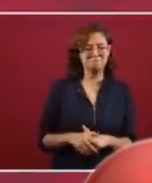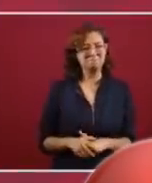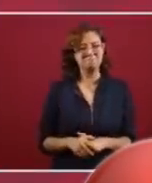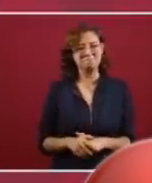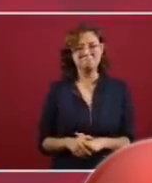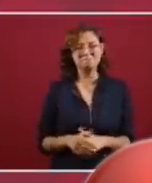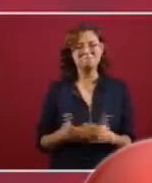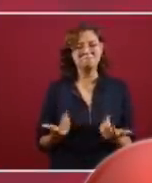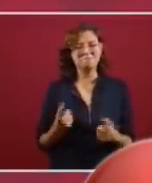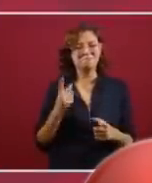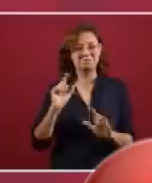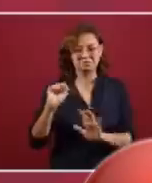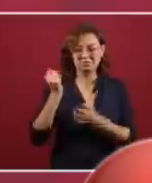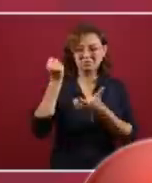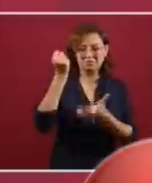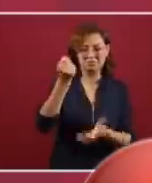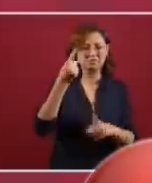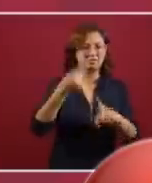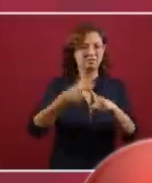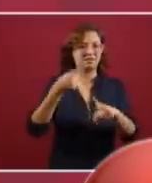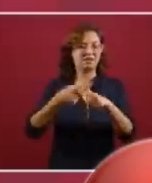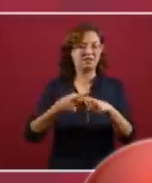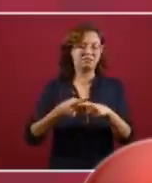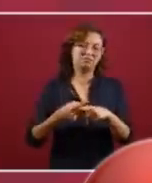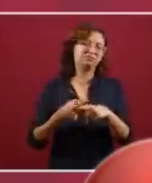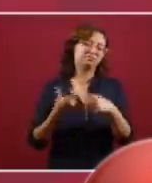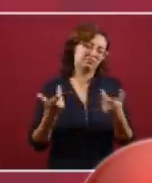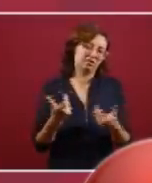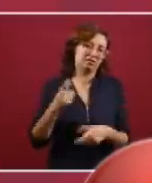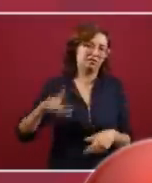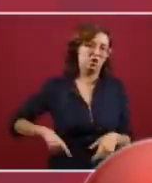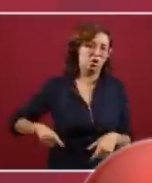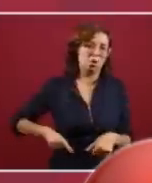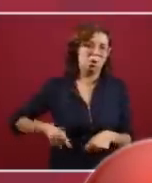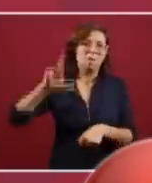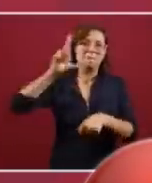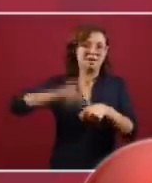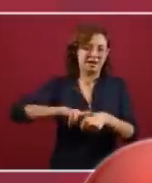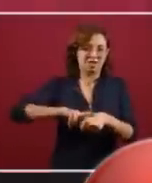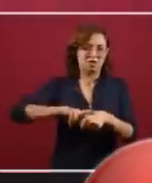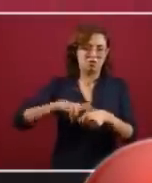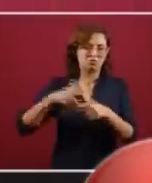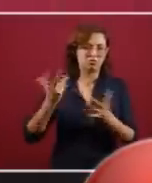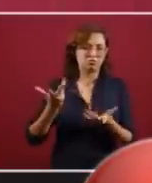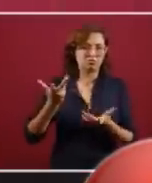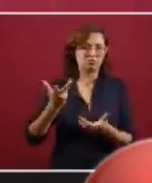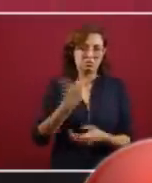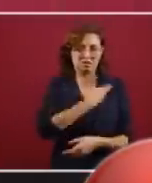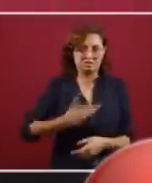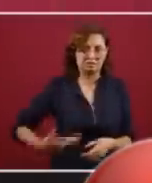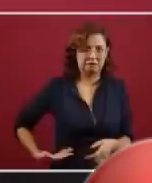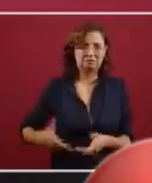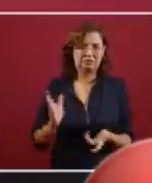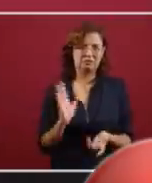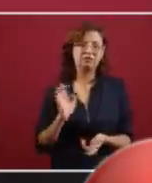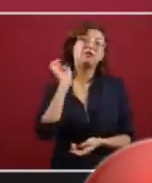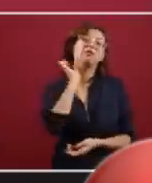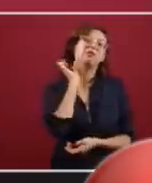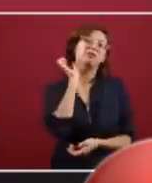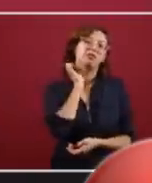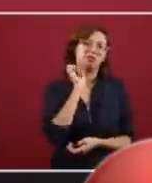es del Ejecutivo. El Legislativo aprueba el presupuesto, pero no lo puede